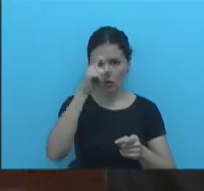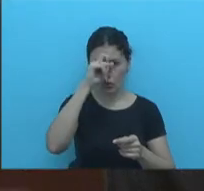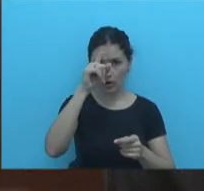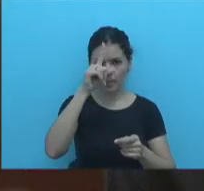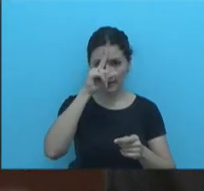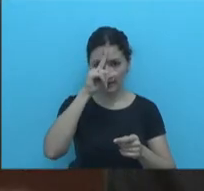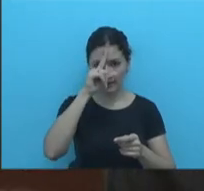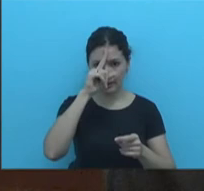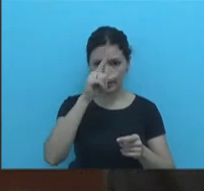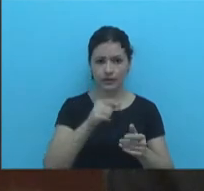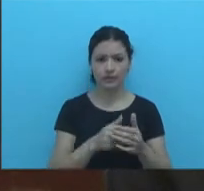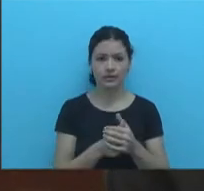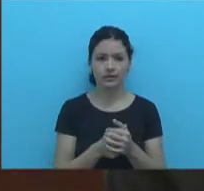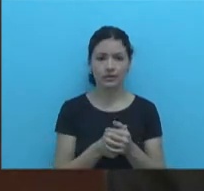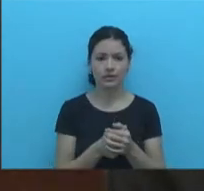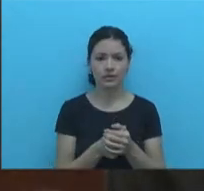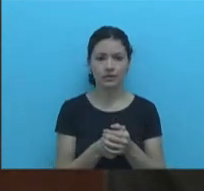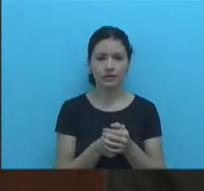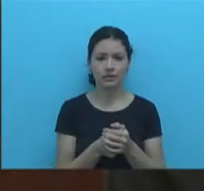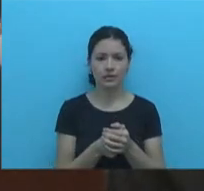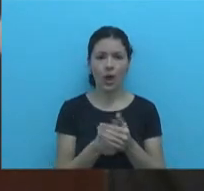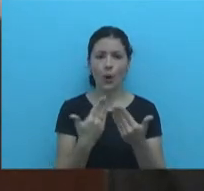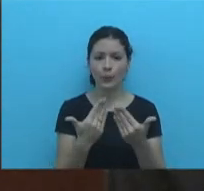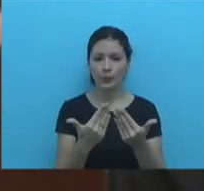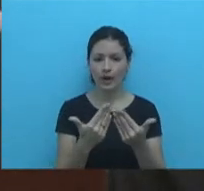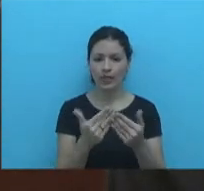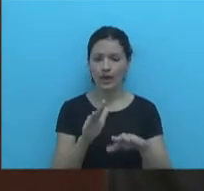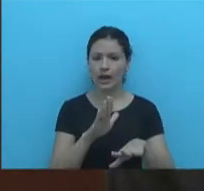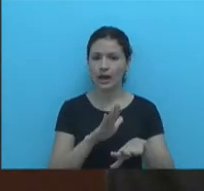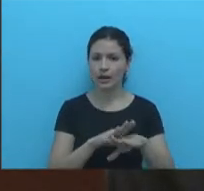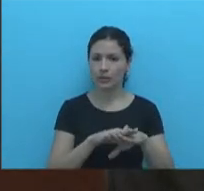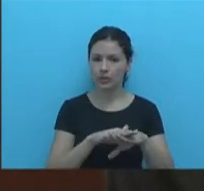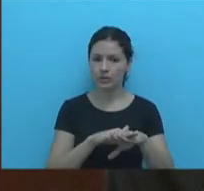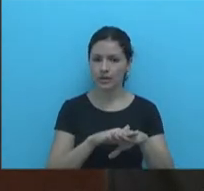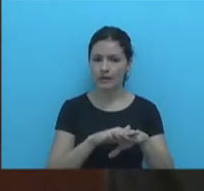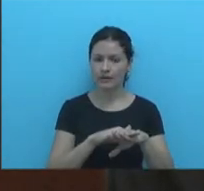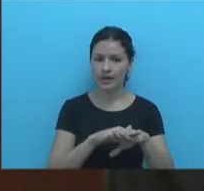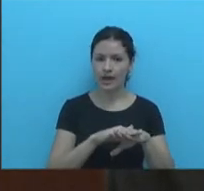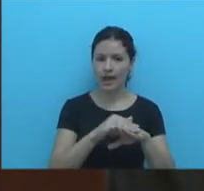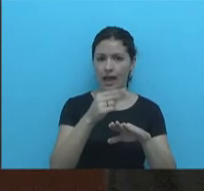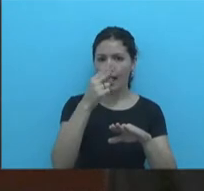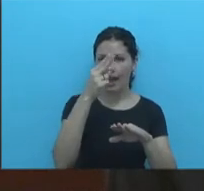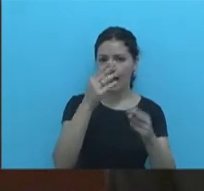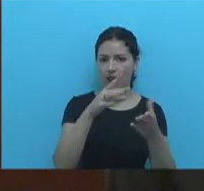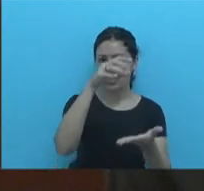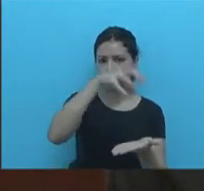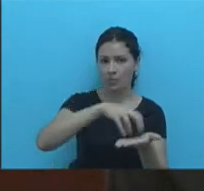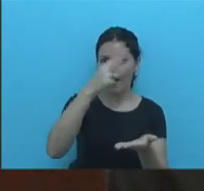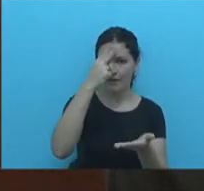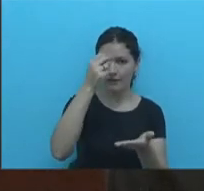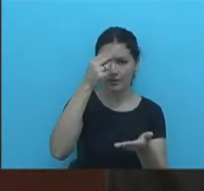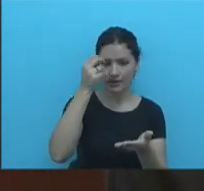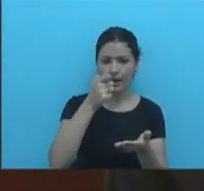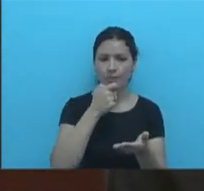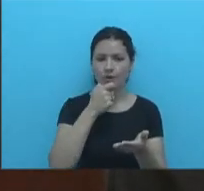haga cargo, además de su hospital, de todas las enfermerías, por así decirte que si el